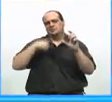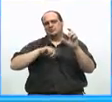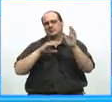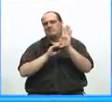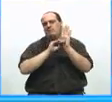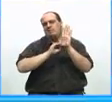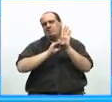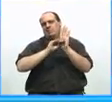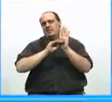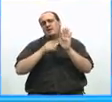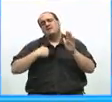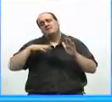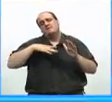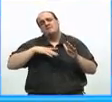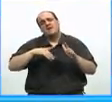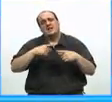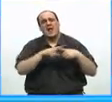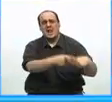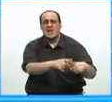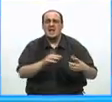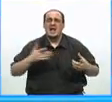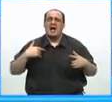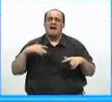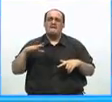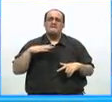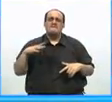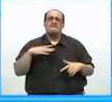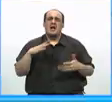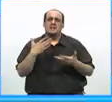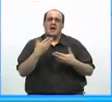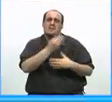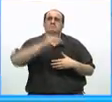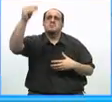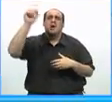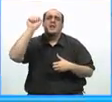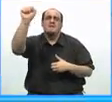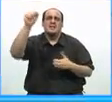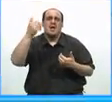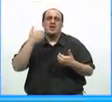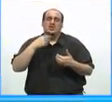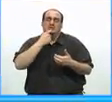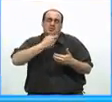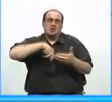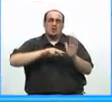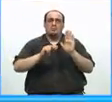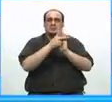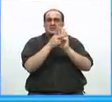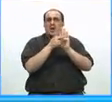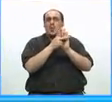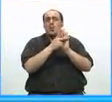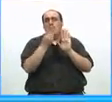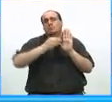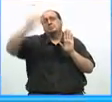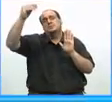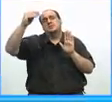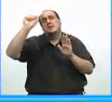la liguilla sabemos que que podemos pelear por por una por entrar a la Libertadores si si nos toca salir segundos tenemos la copa Argentina por